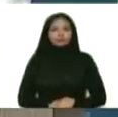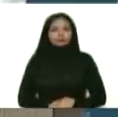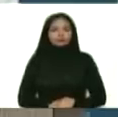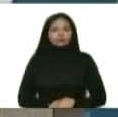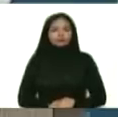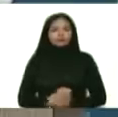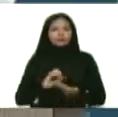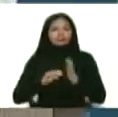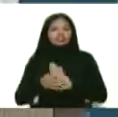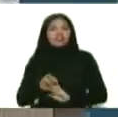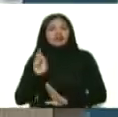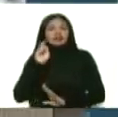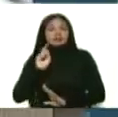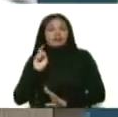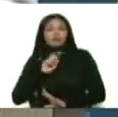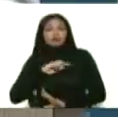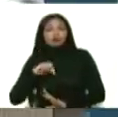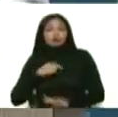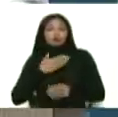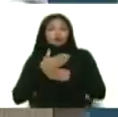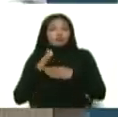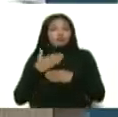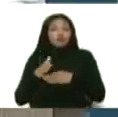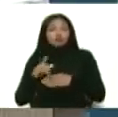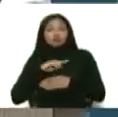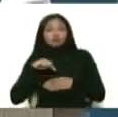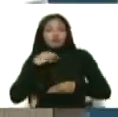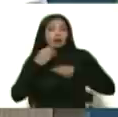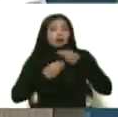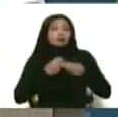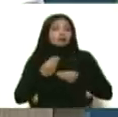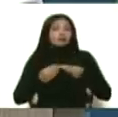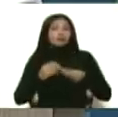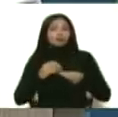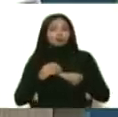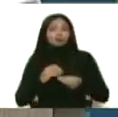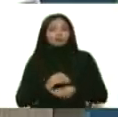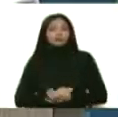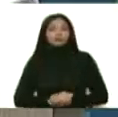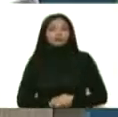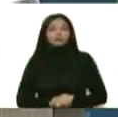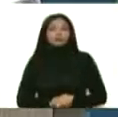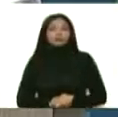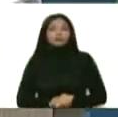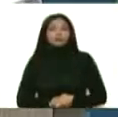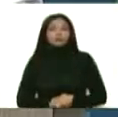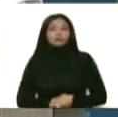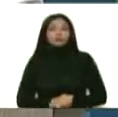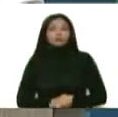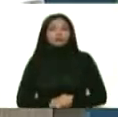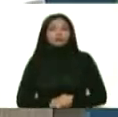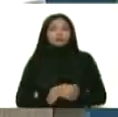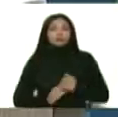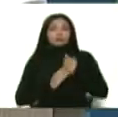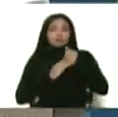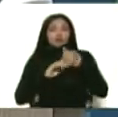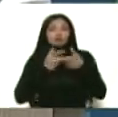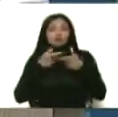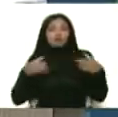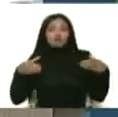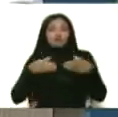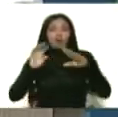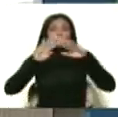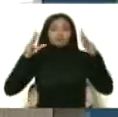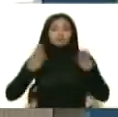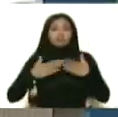Es necesario, a pesar de que nosotros hacemos nuestras las palabras del director general de la Organización Mundial de la